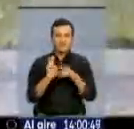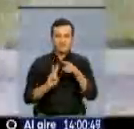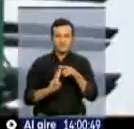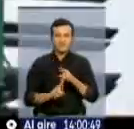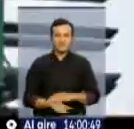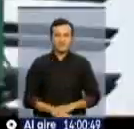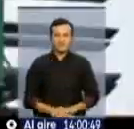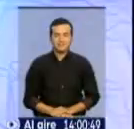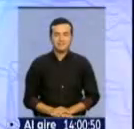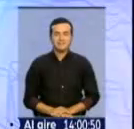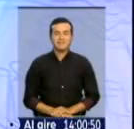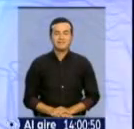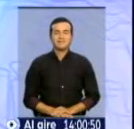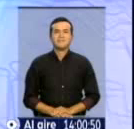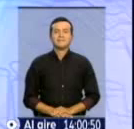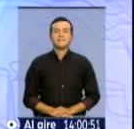TV.